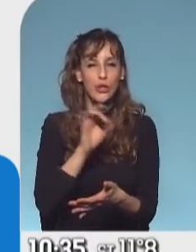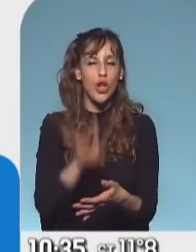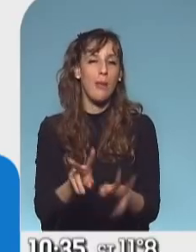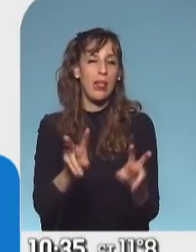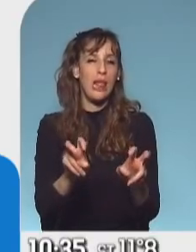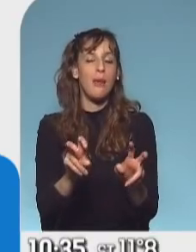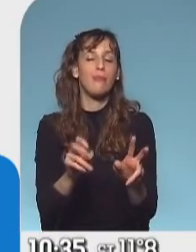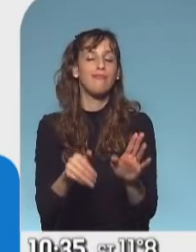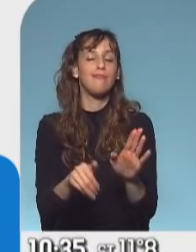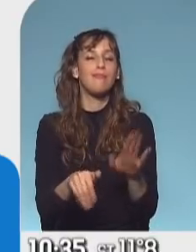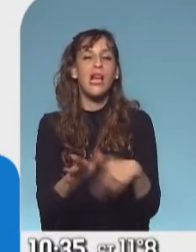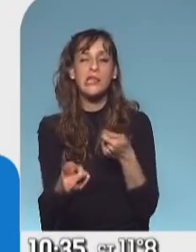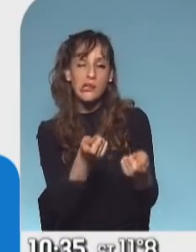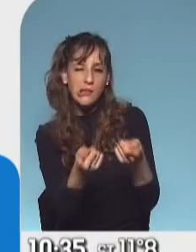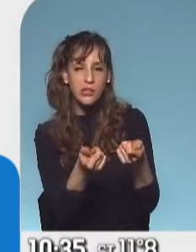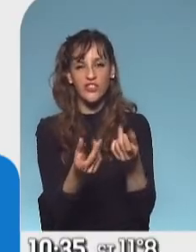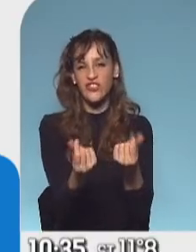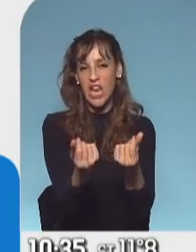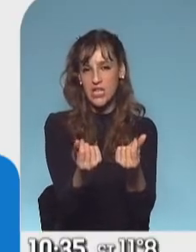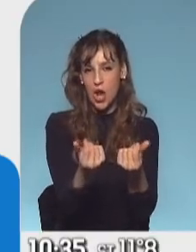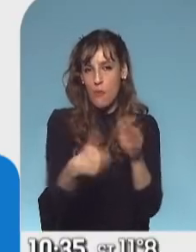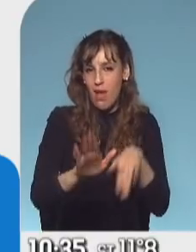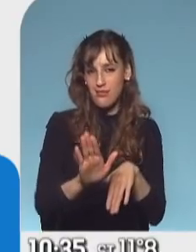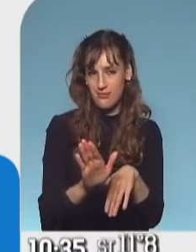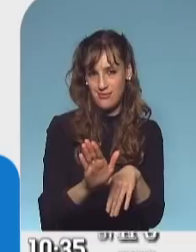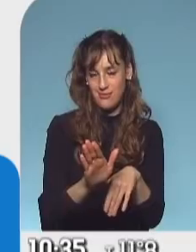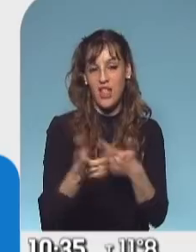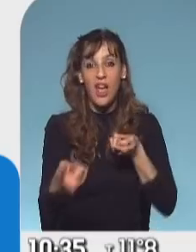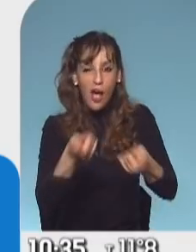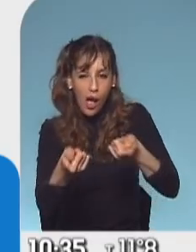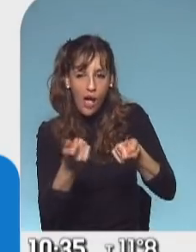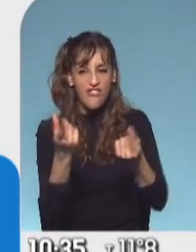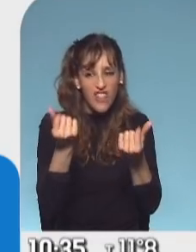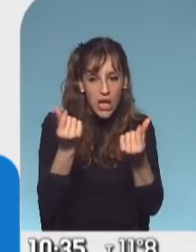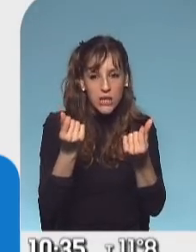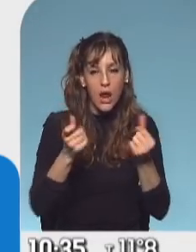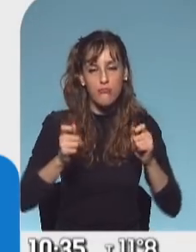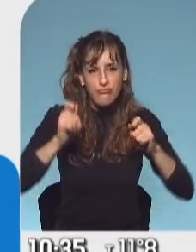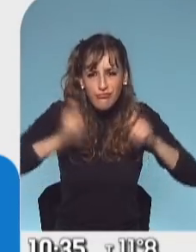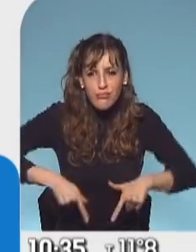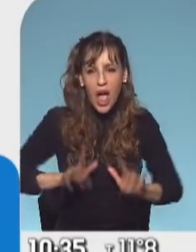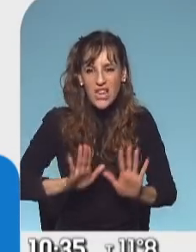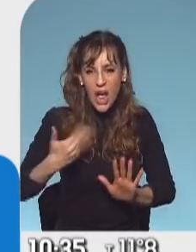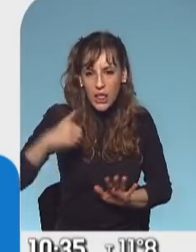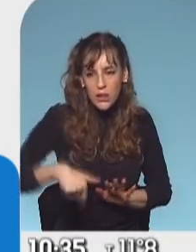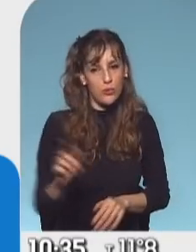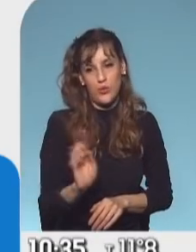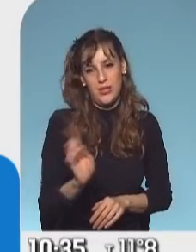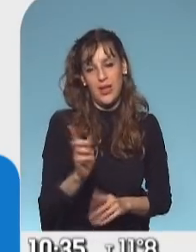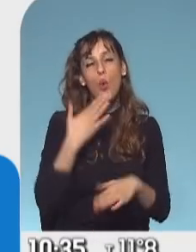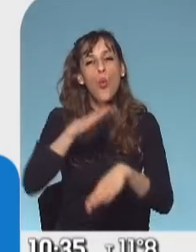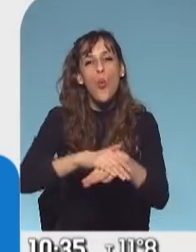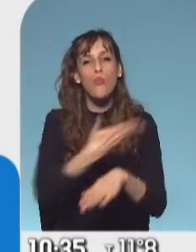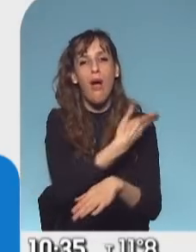financieras, en especulación financiera. La especulación financiera no es patrimonio de la Argentina, es patrimonio de un